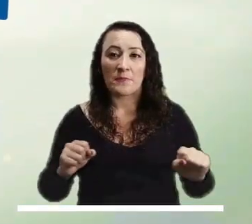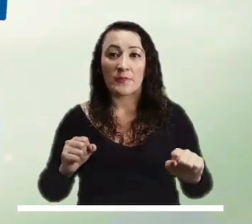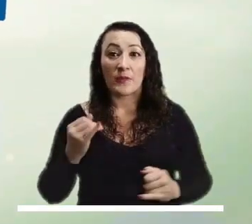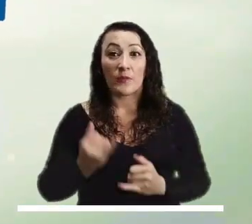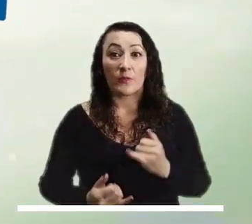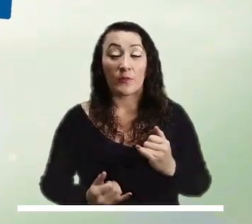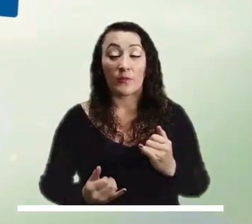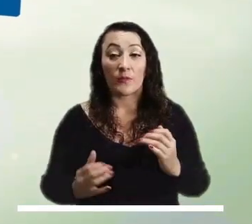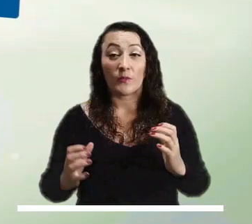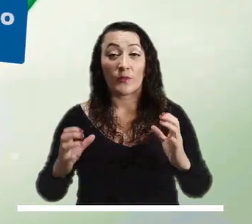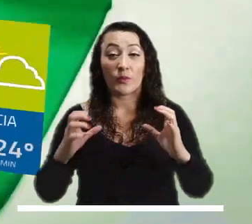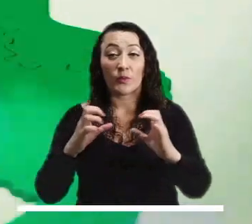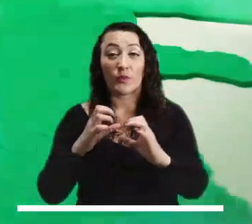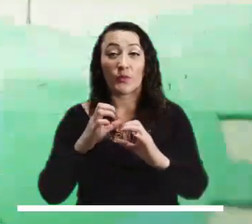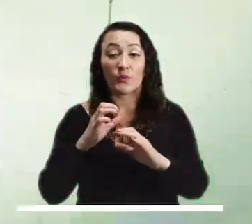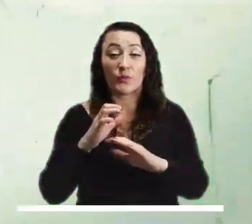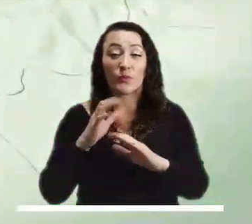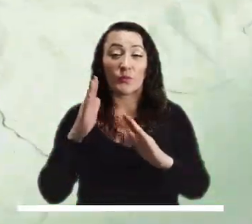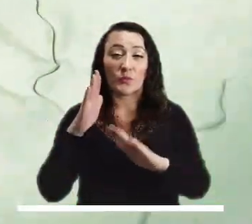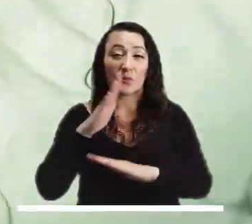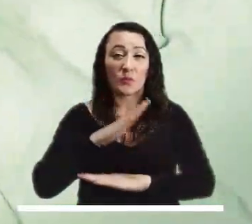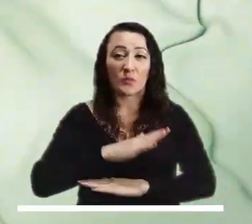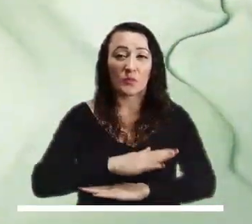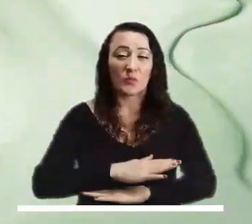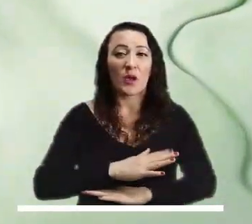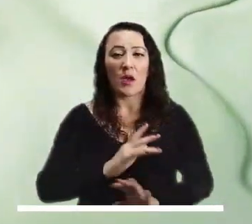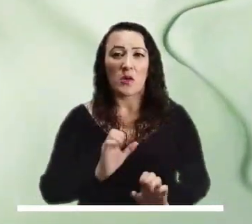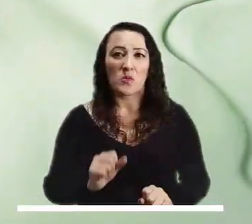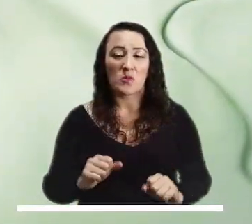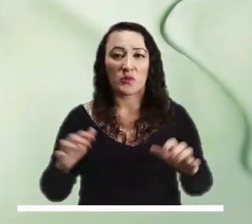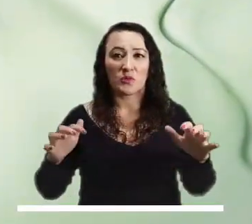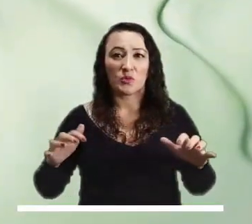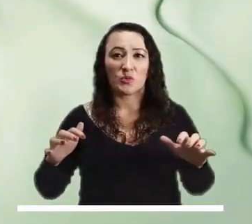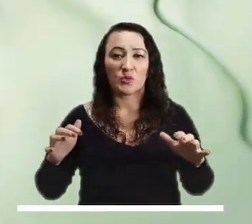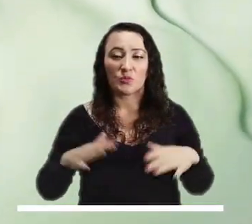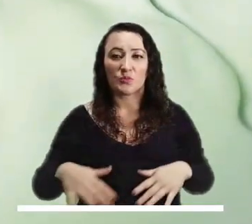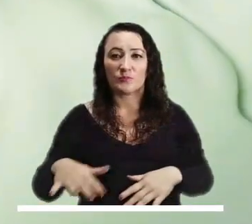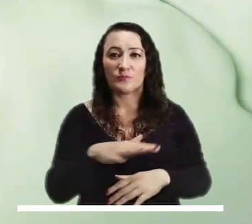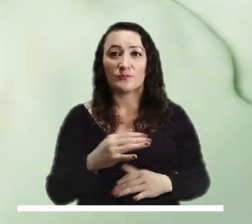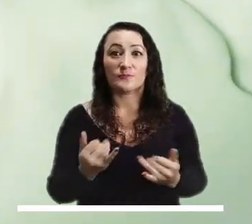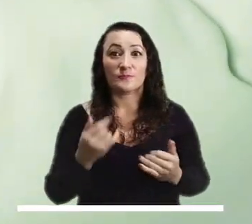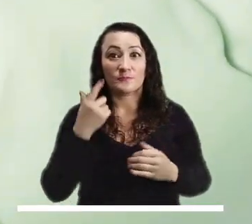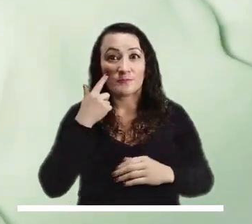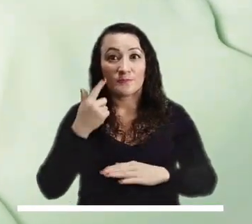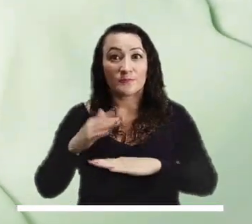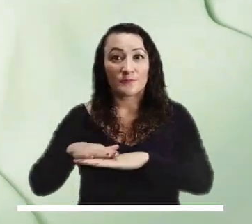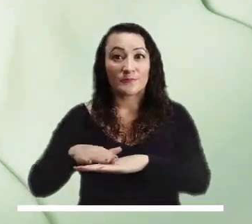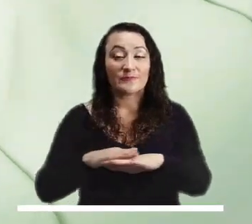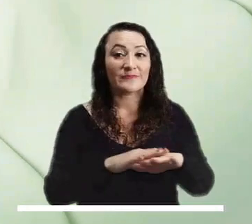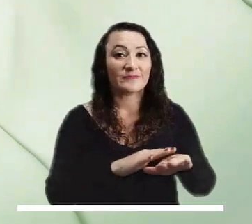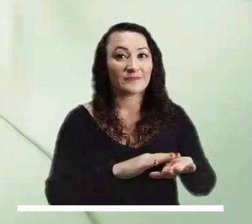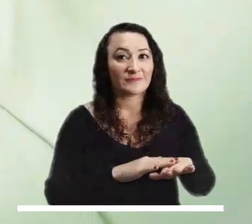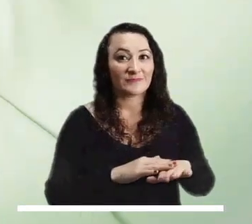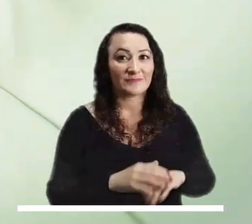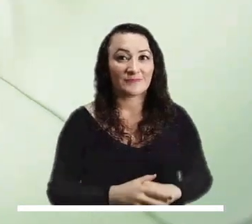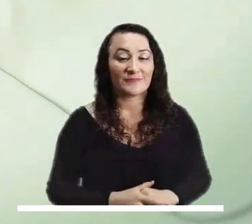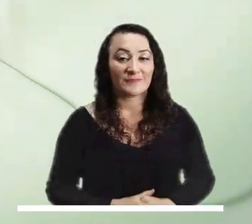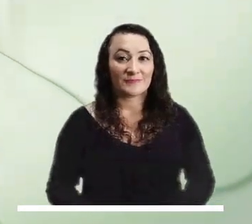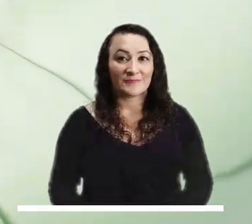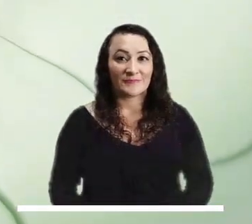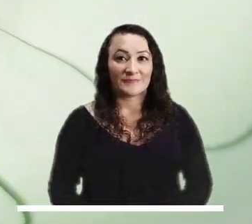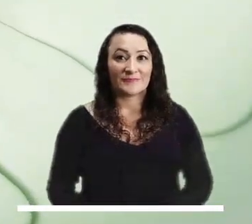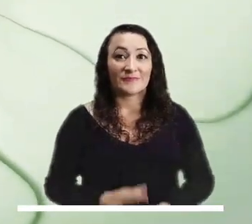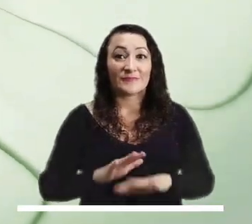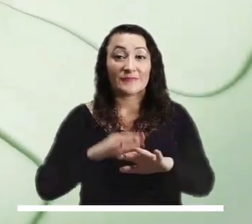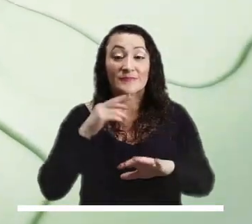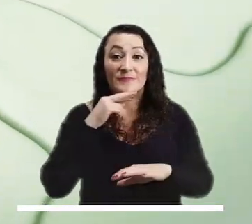en la capital del país no se esperan lluvias importantes durante la mañana, al finalizar la jornada podrían activarse algunas lluvias ligeras